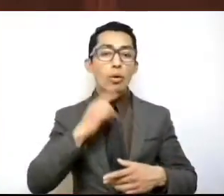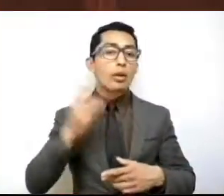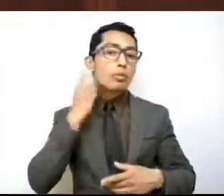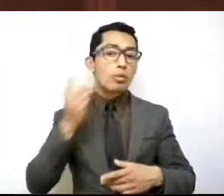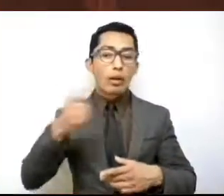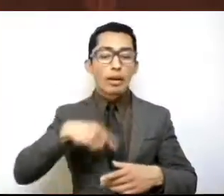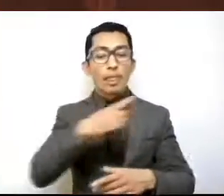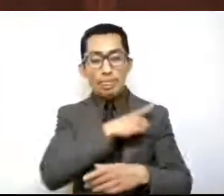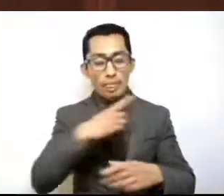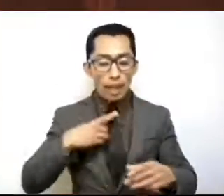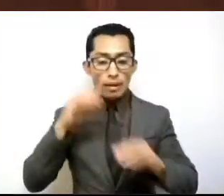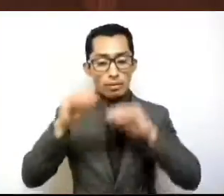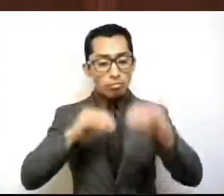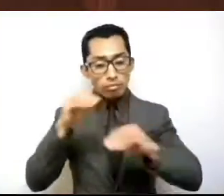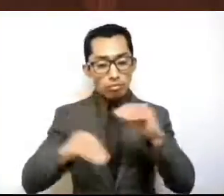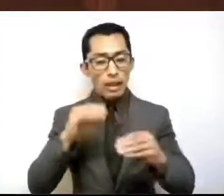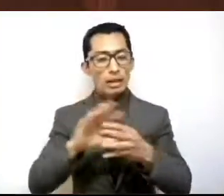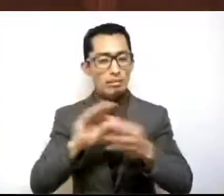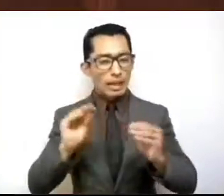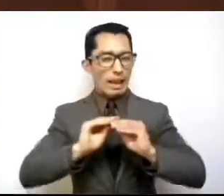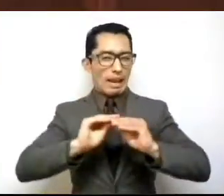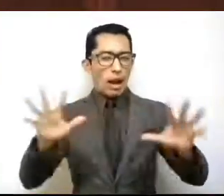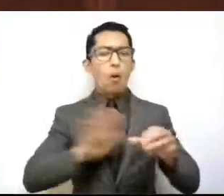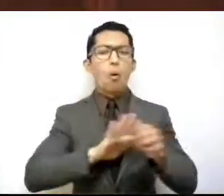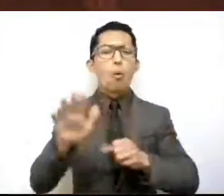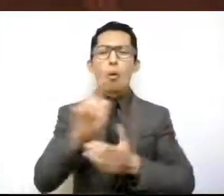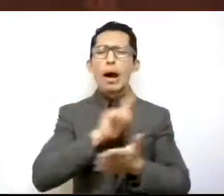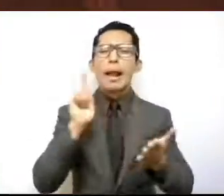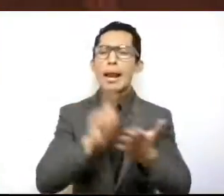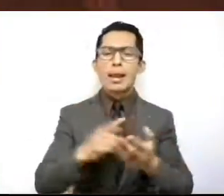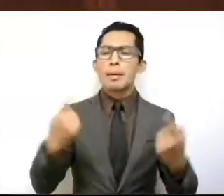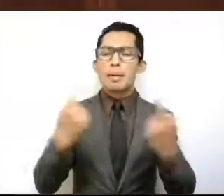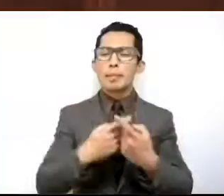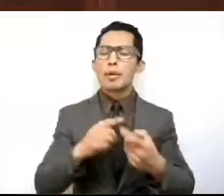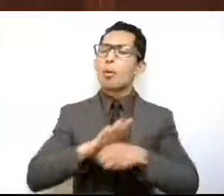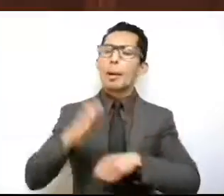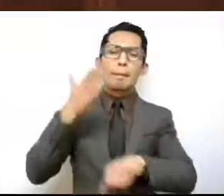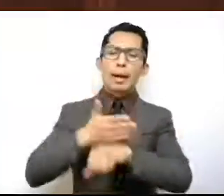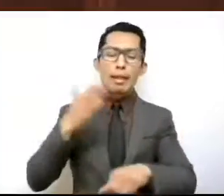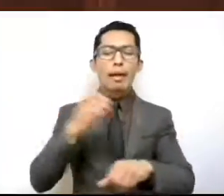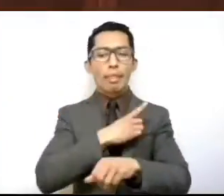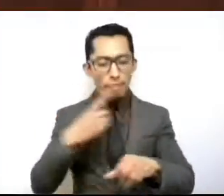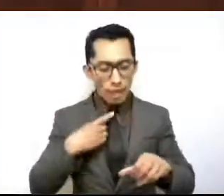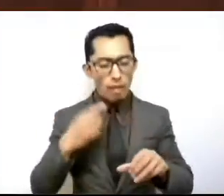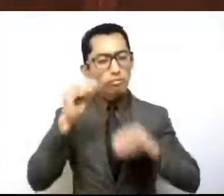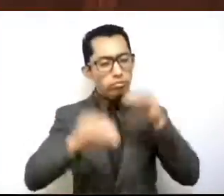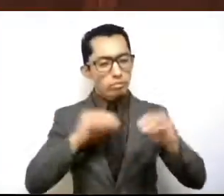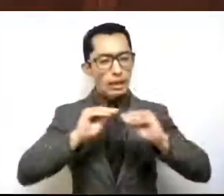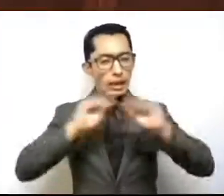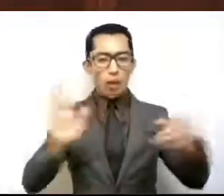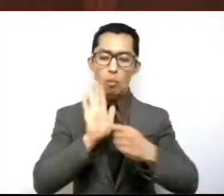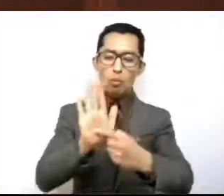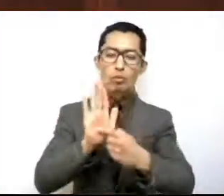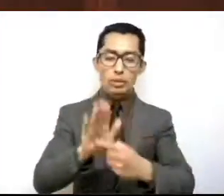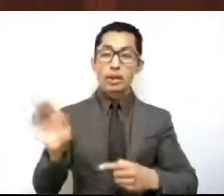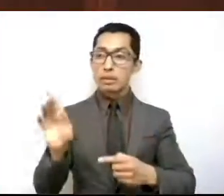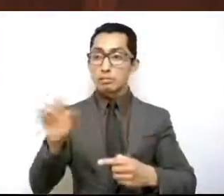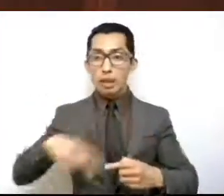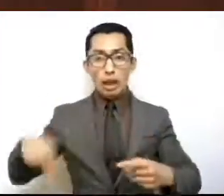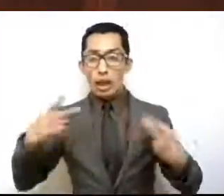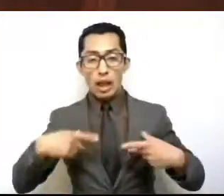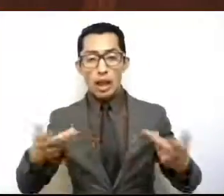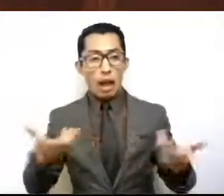redactar con suficiente precisión los tipos penales y las sanciones a imponer a quienes incurran en la comisión de las conductas